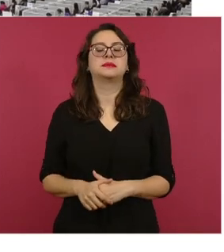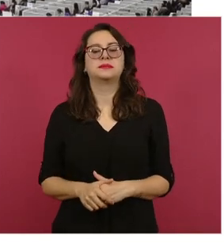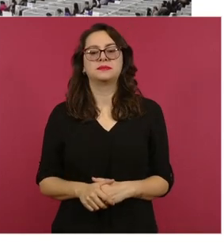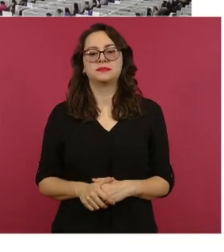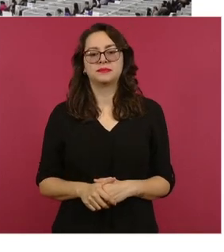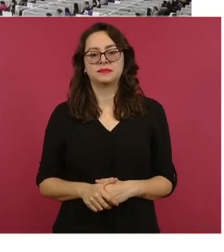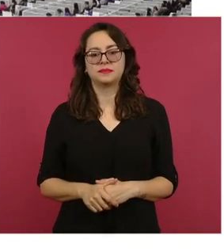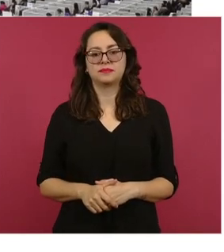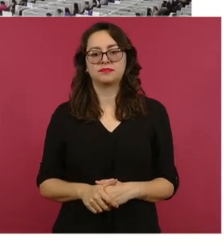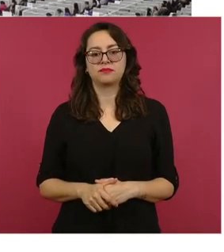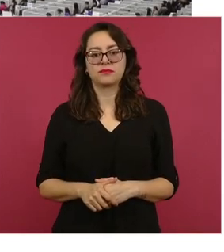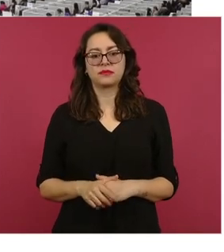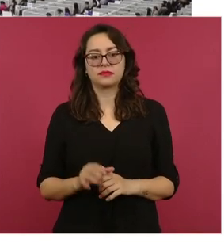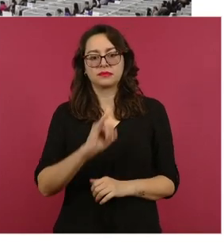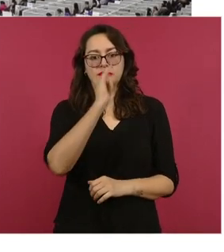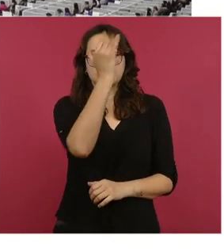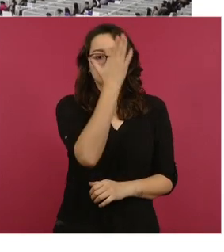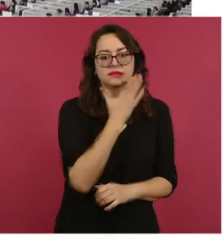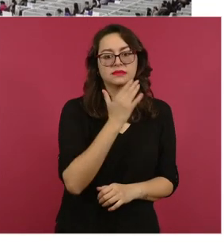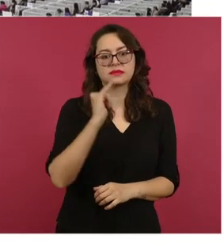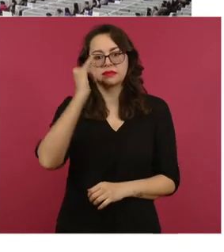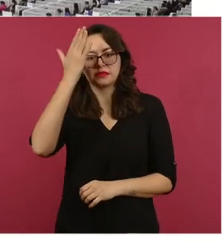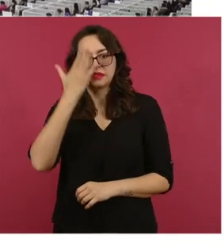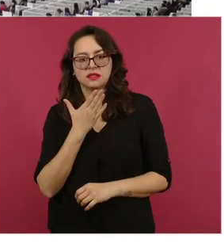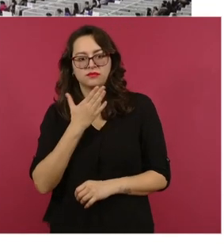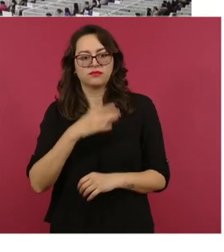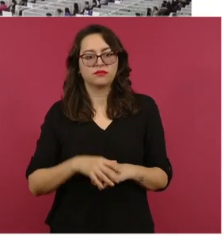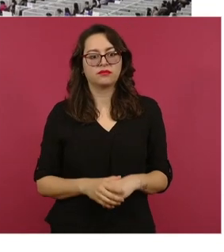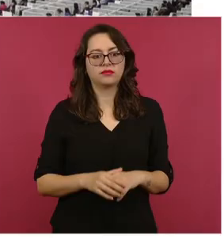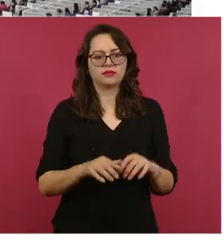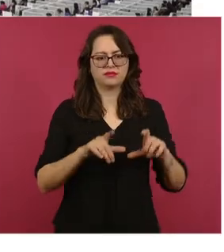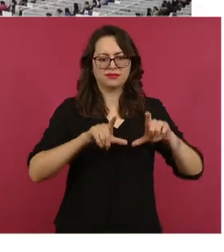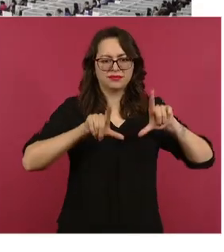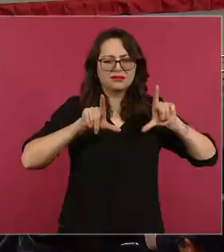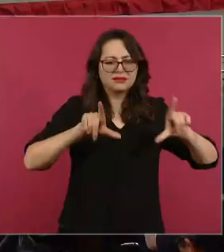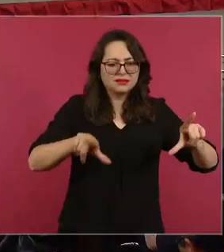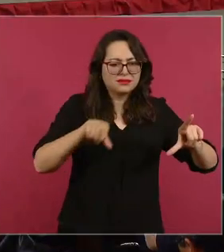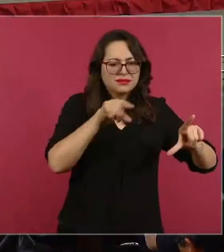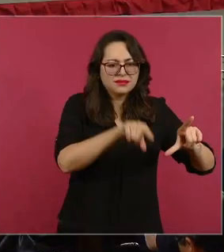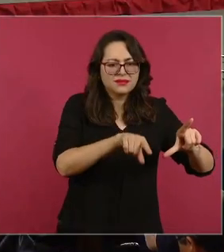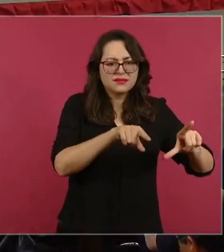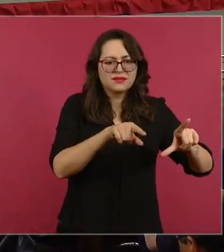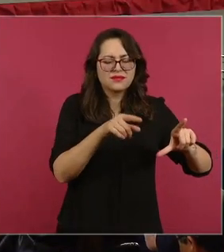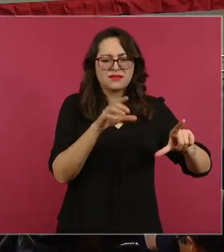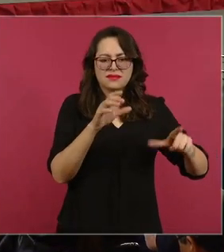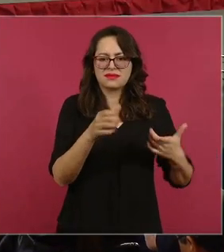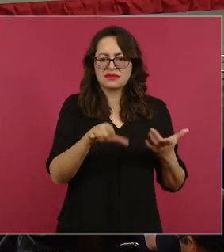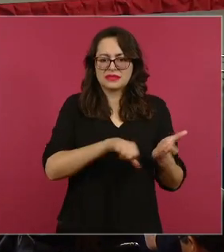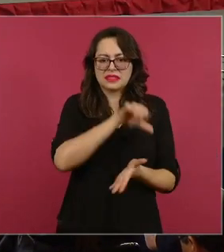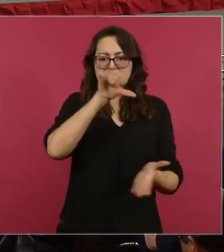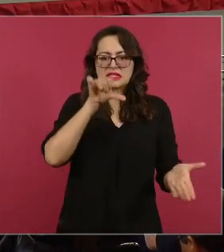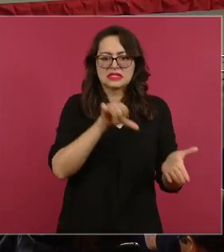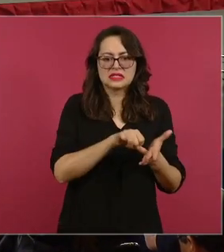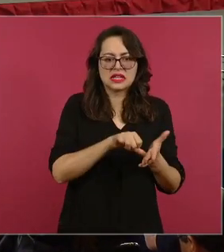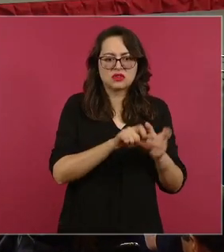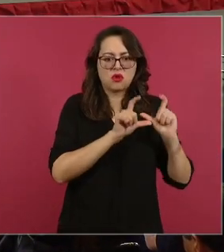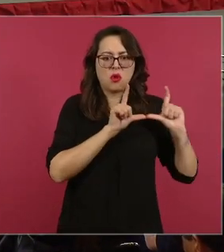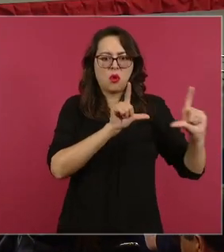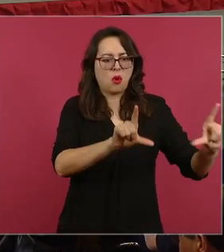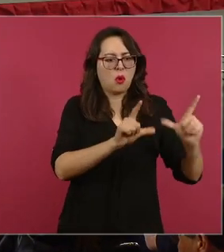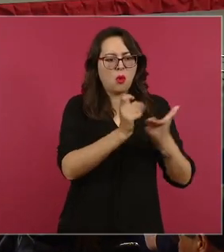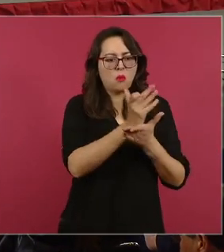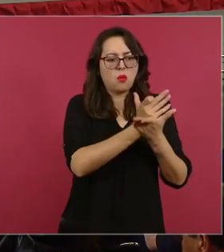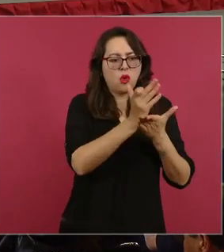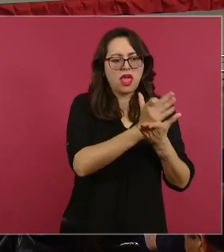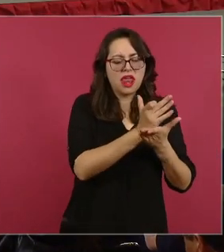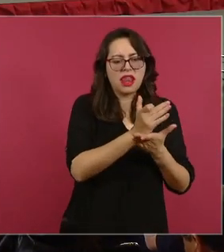una imagen editada donde se lee Centro Digital de Campaña, una foto del presidente López Obrador y un logo partidista, así